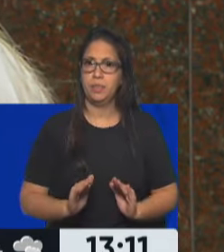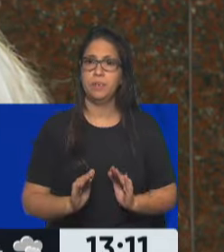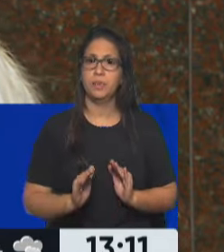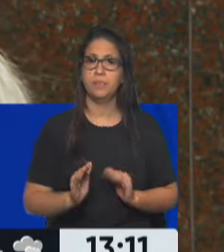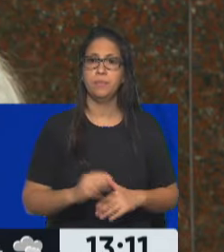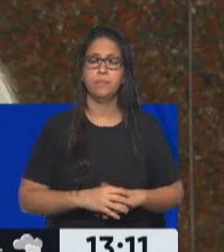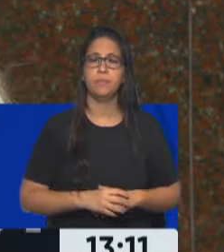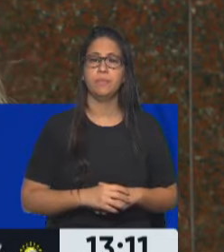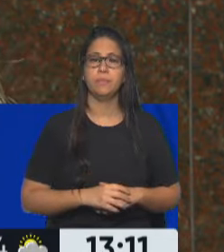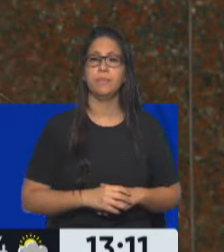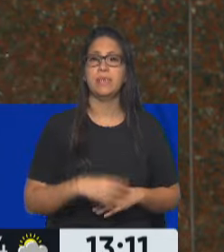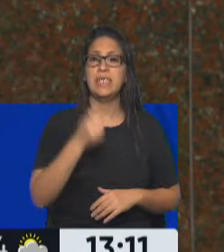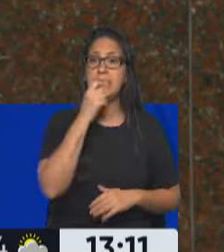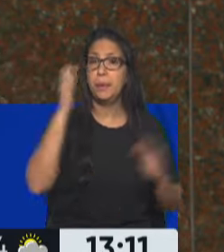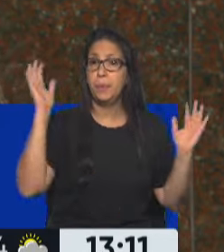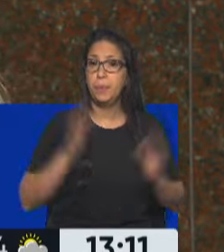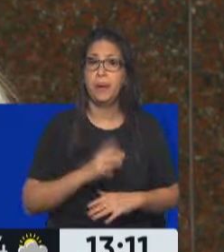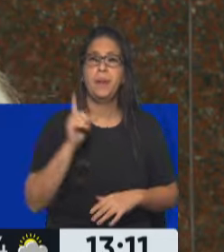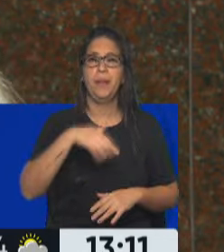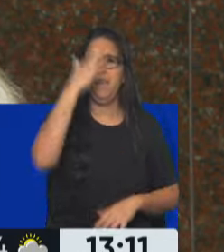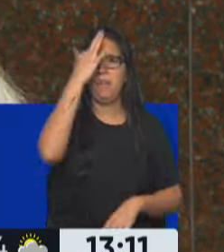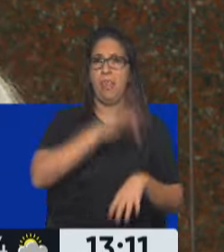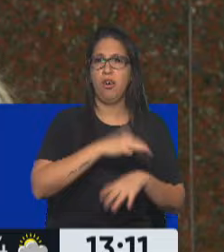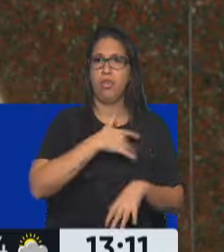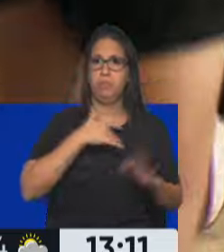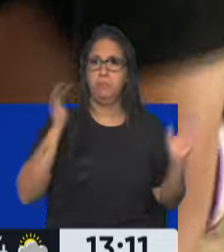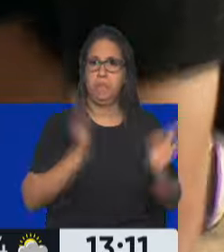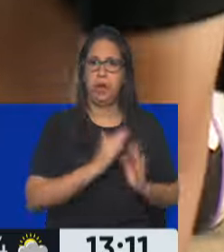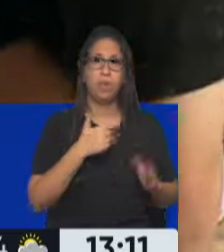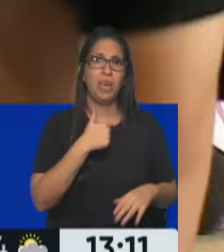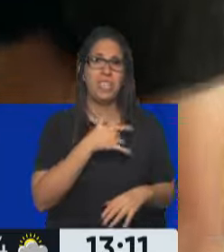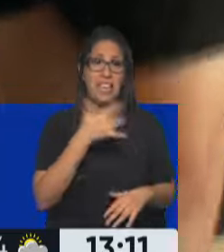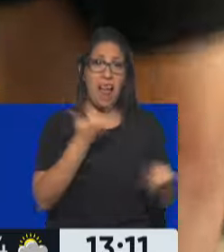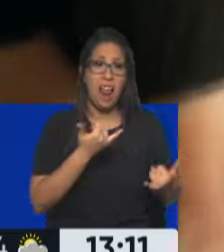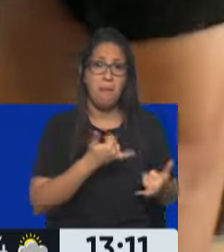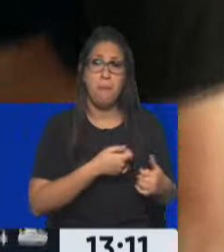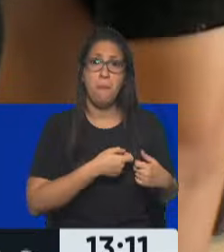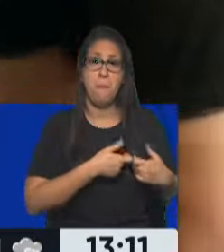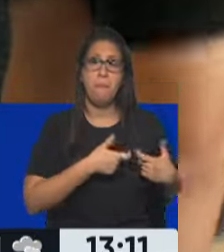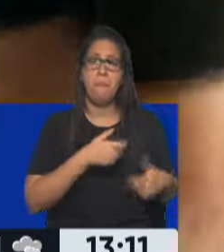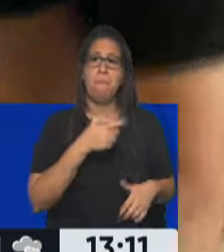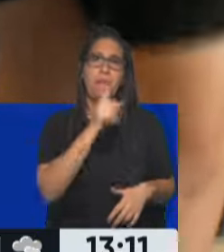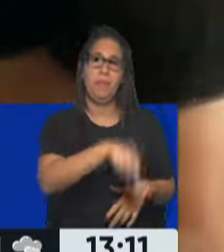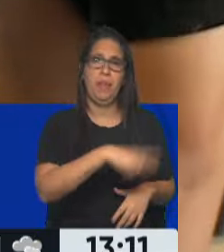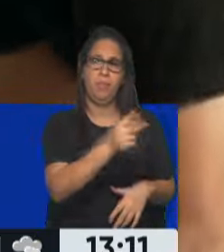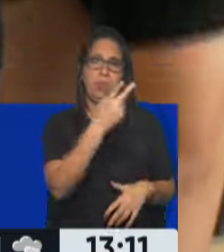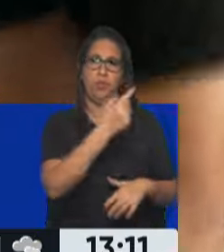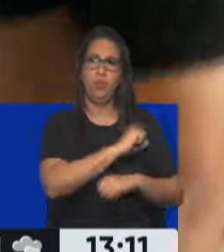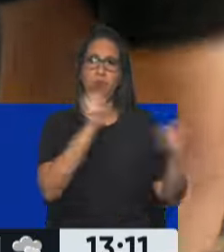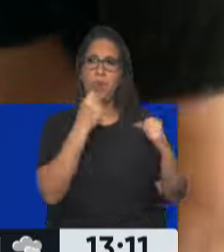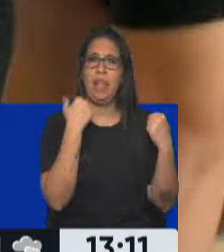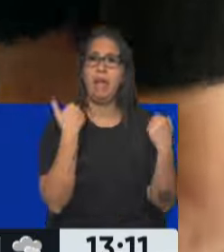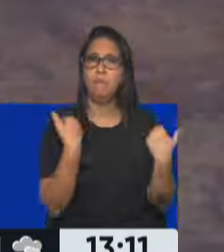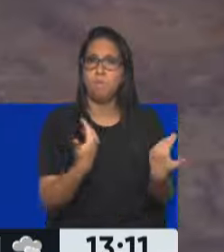aquella incidencia o prevalencia de enfermedad coronaria que es lo que lleva a la muerte súbita en nuestra población digamos Lo principal es